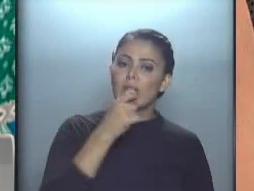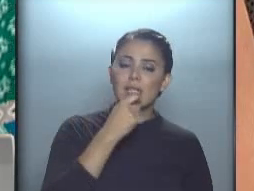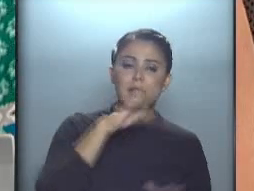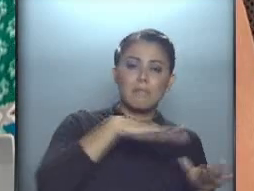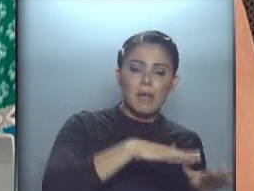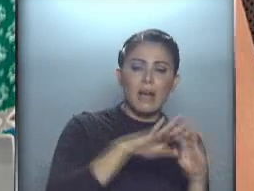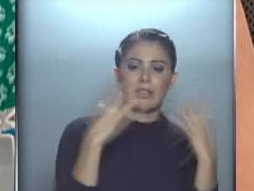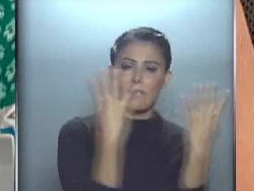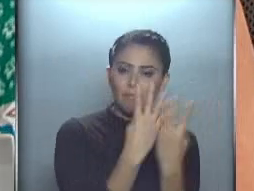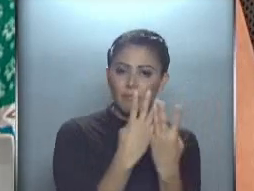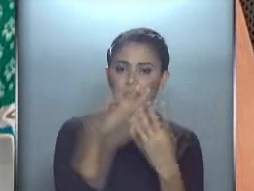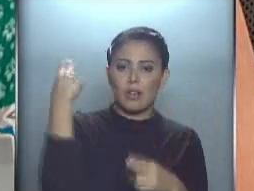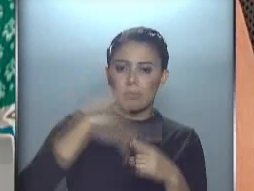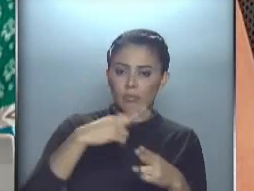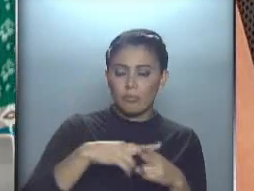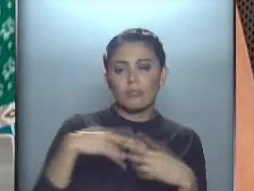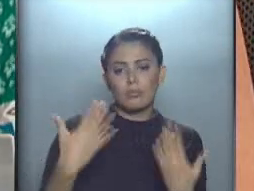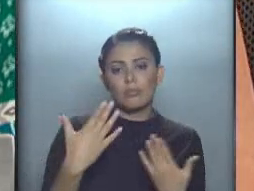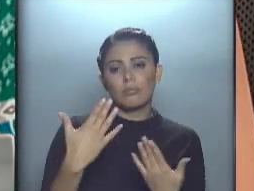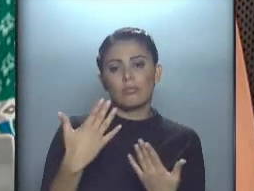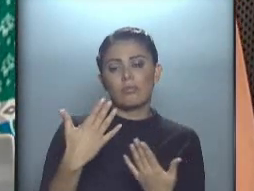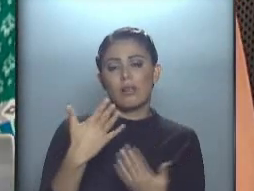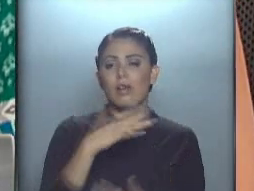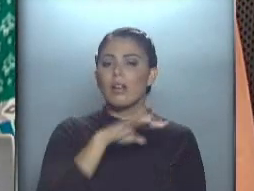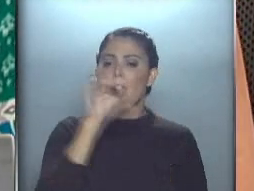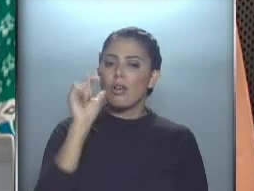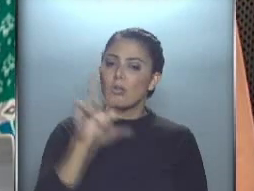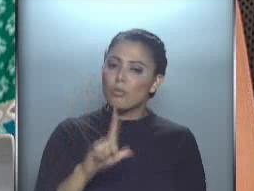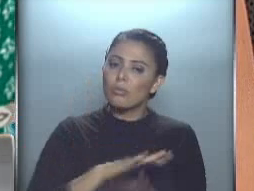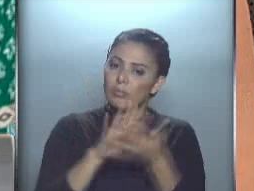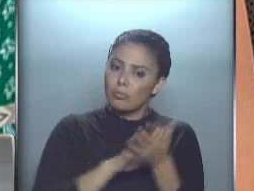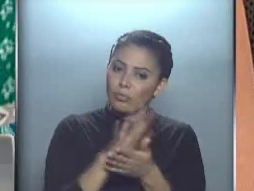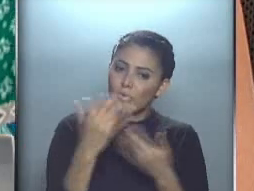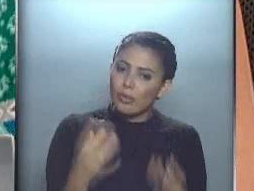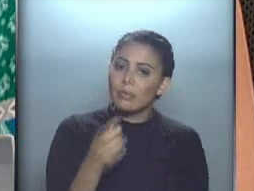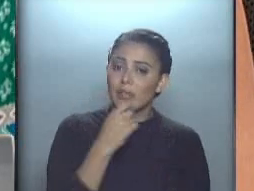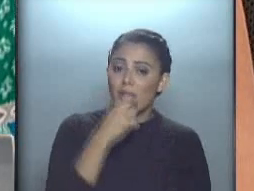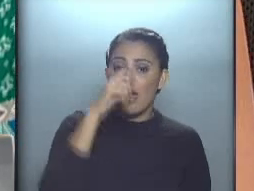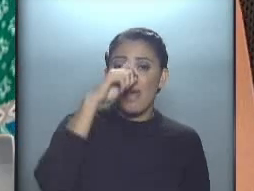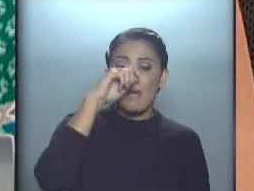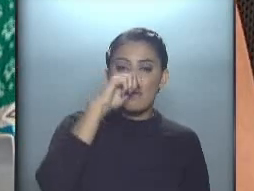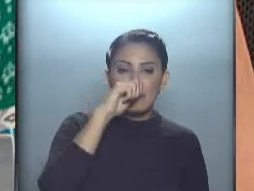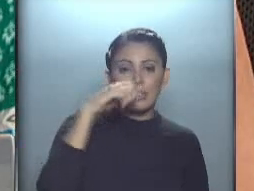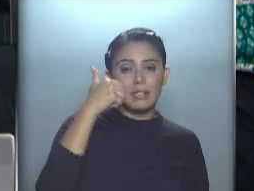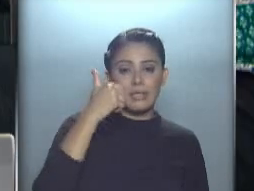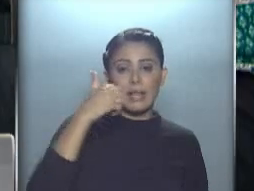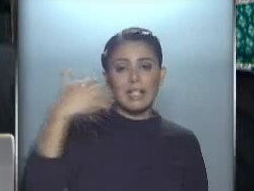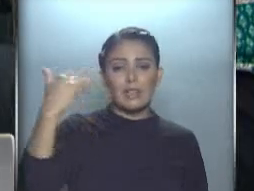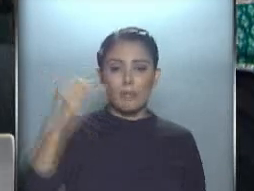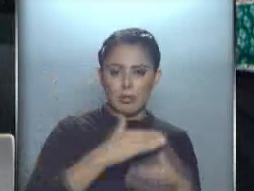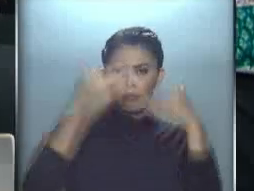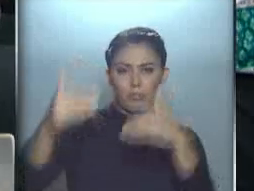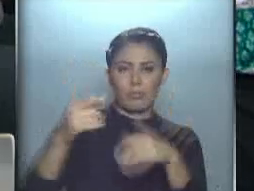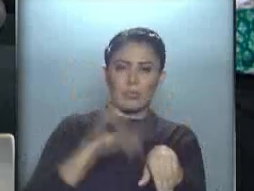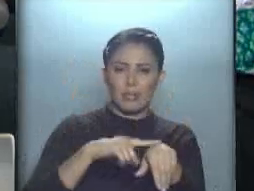actividades, haya alguna respuestas concretas o empiece al menos a delinearse esta situación, porque de 26 al 5 de marzo es muy